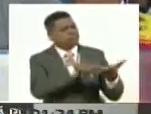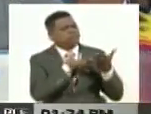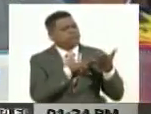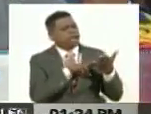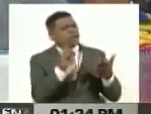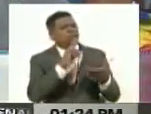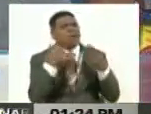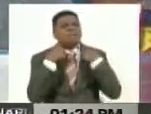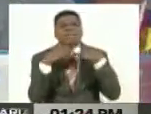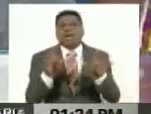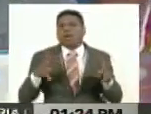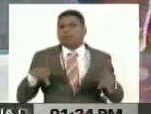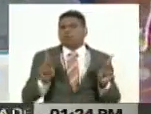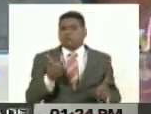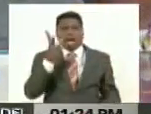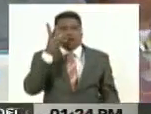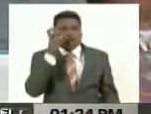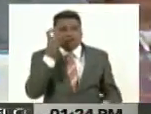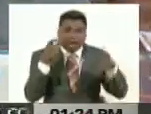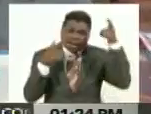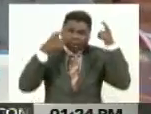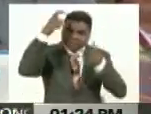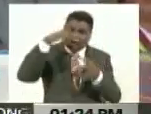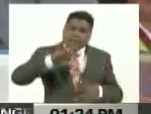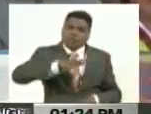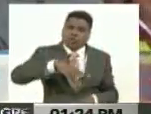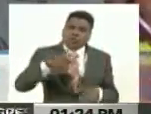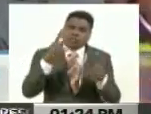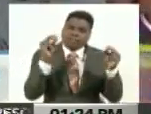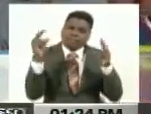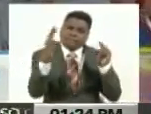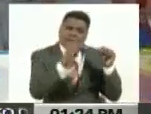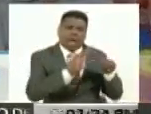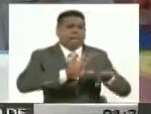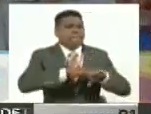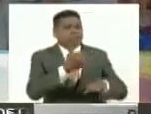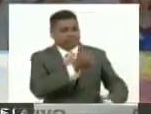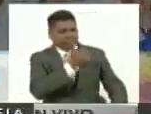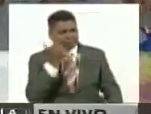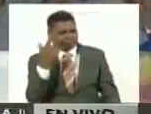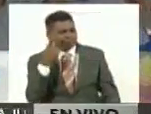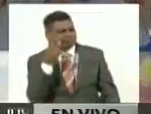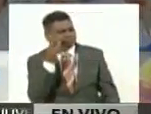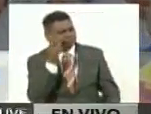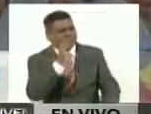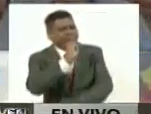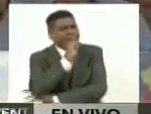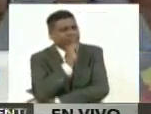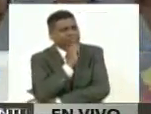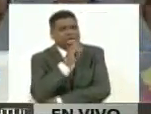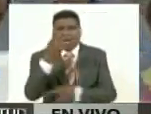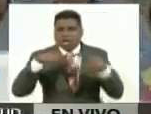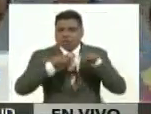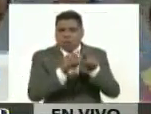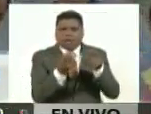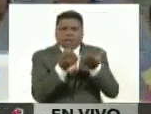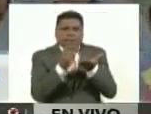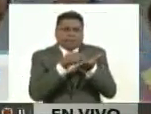pierdan oportunidad de escuchar al comandante Chávez donde hable, porque eso es píldoras de